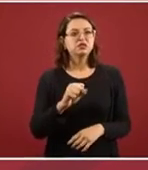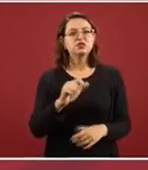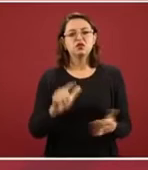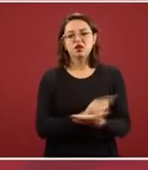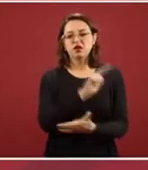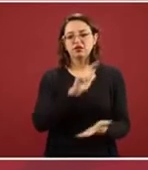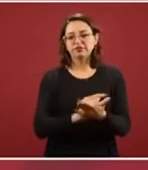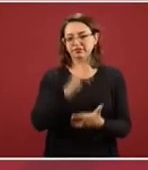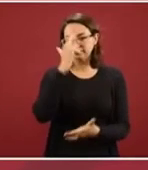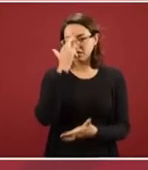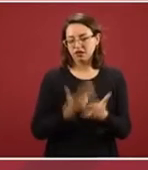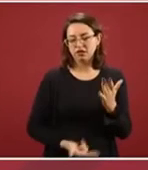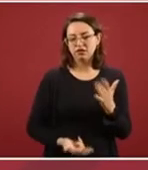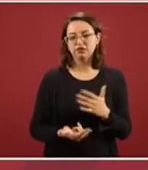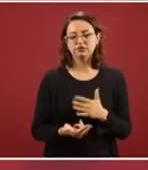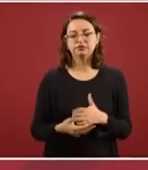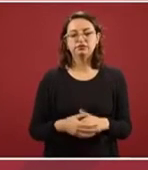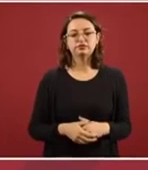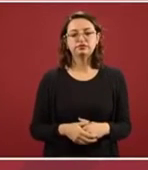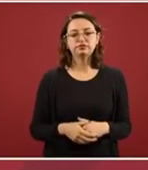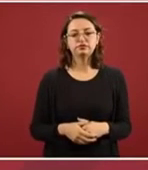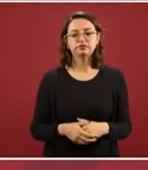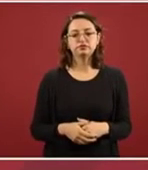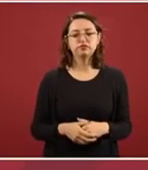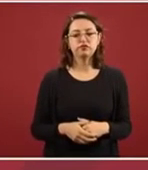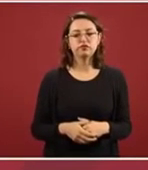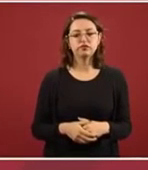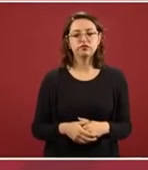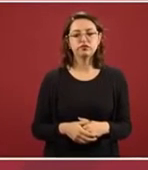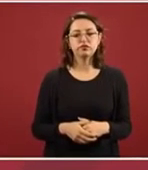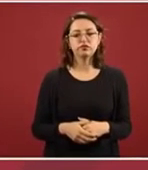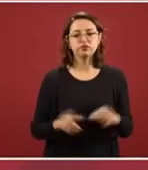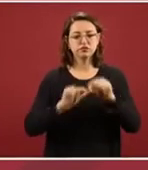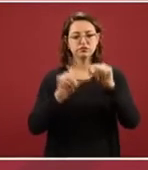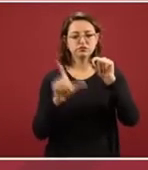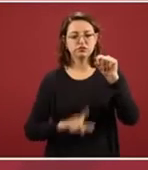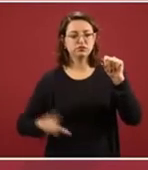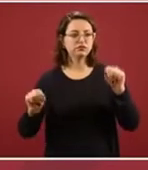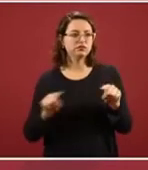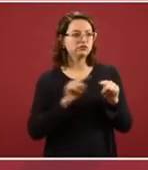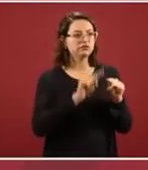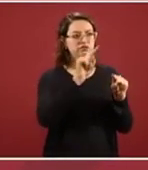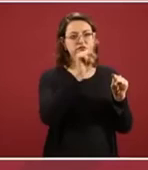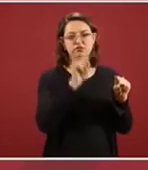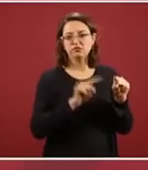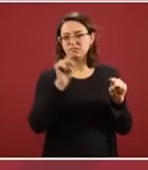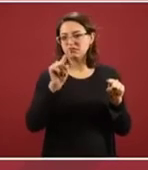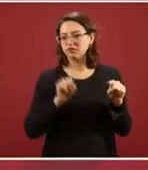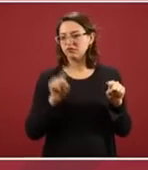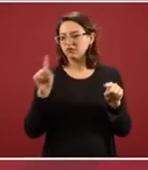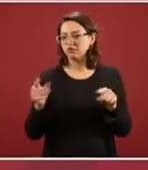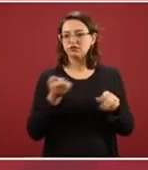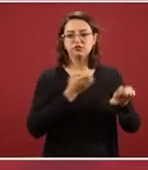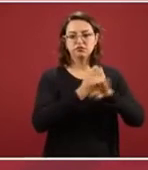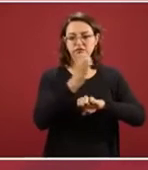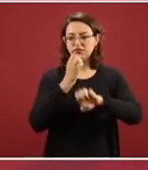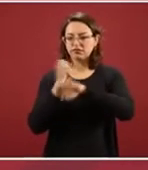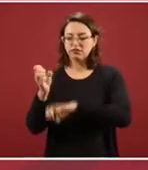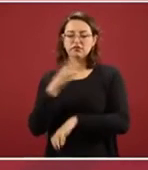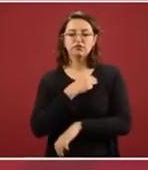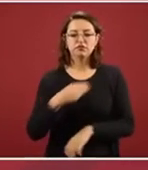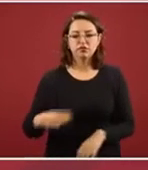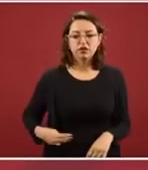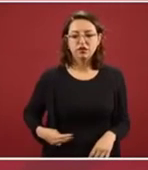los delitos que se cometen en el país, en los estados, en los